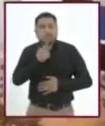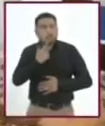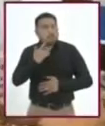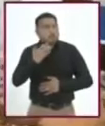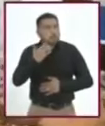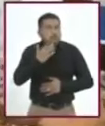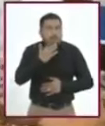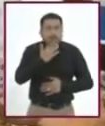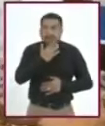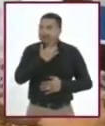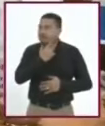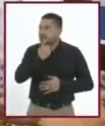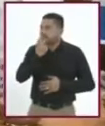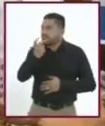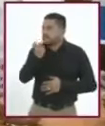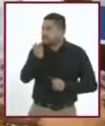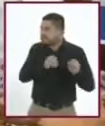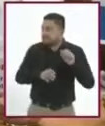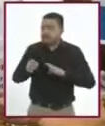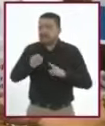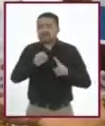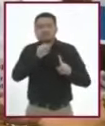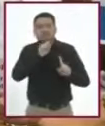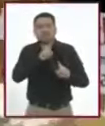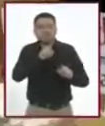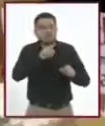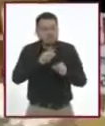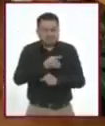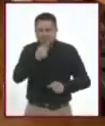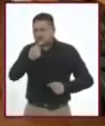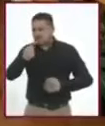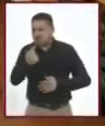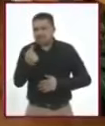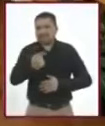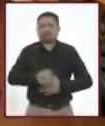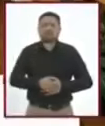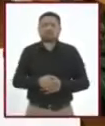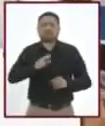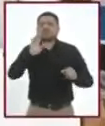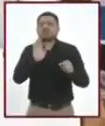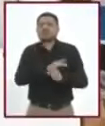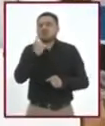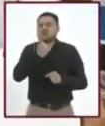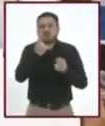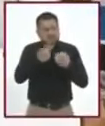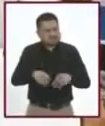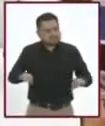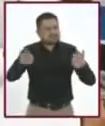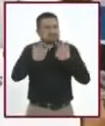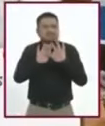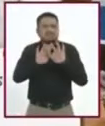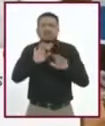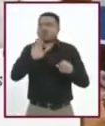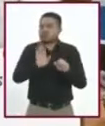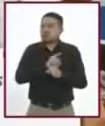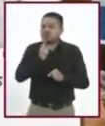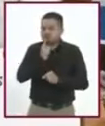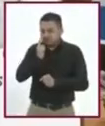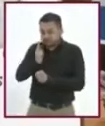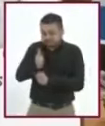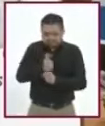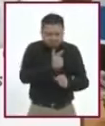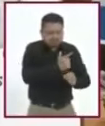Y de crocantes están las del por qué. ¿Por qué es importante? ¿Por qué lo